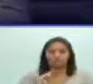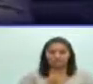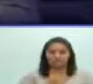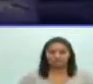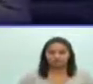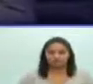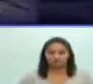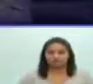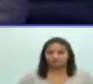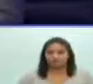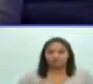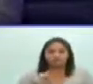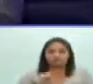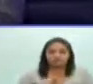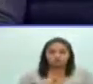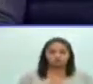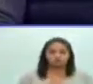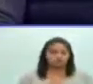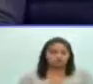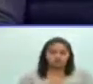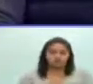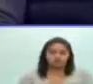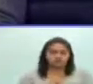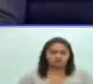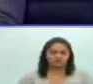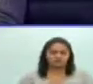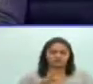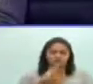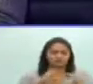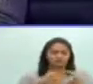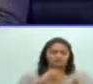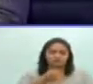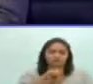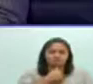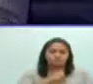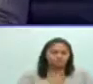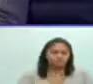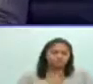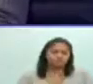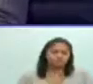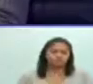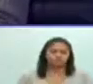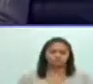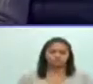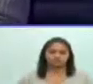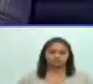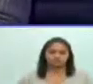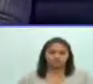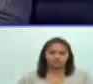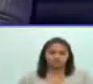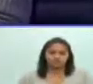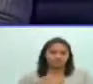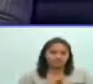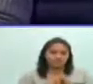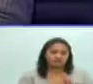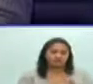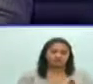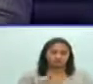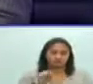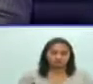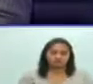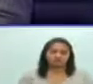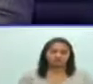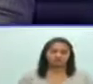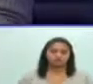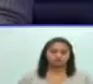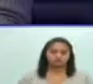también es un elemento que facilita una comunicación más eficaz, y así con las diversas clasificaciones de pronombres. Y